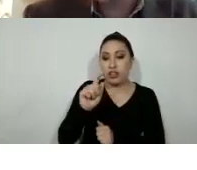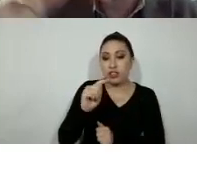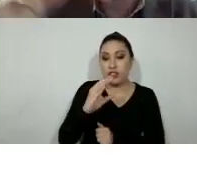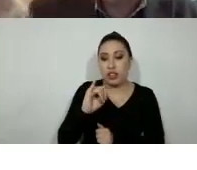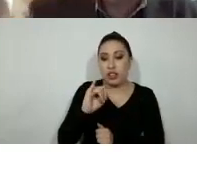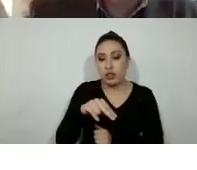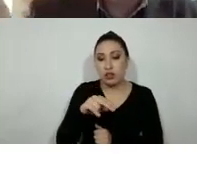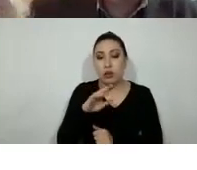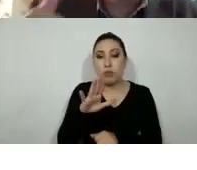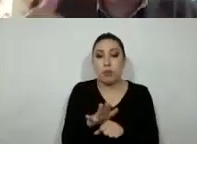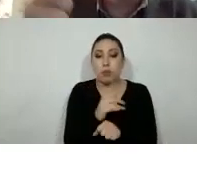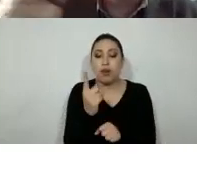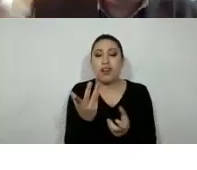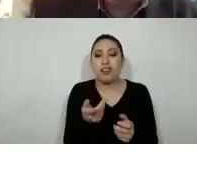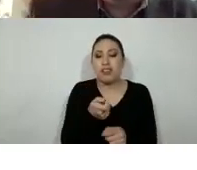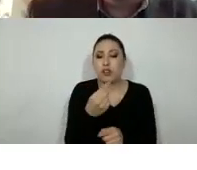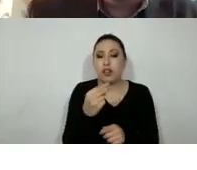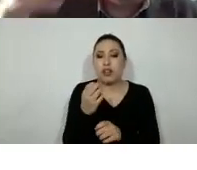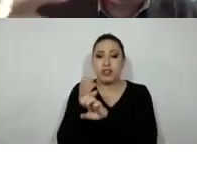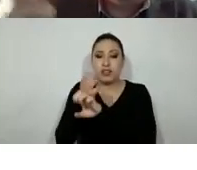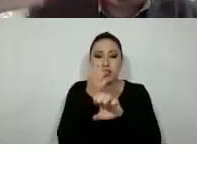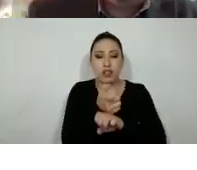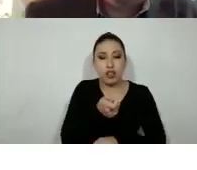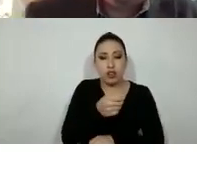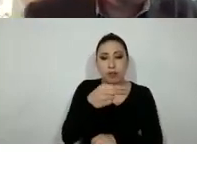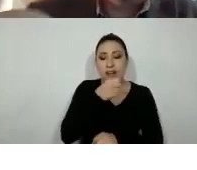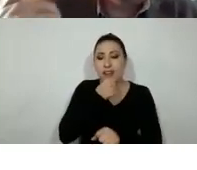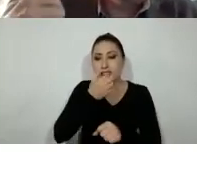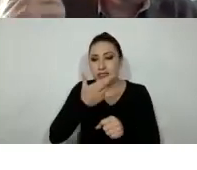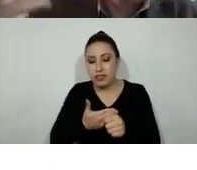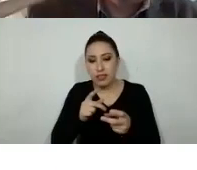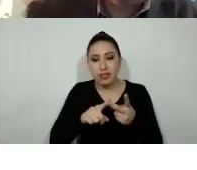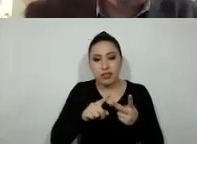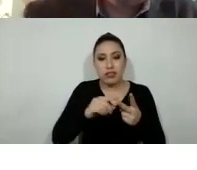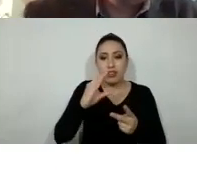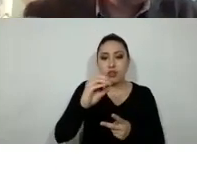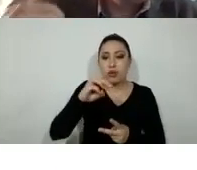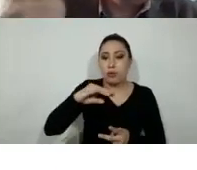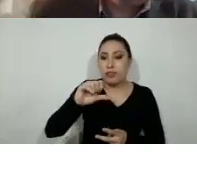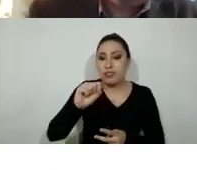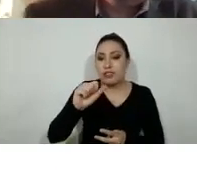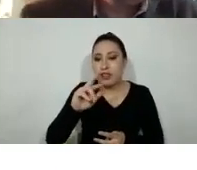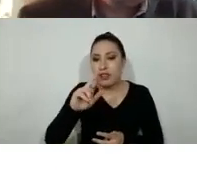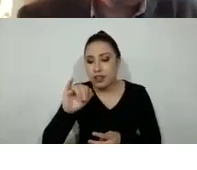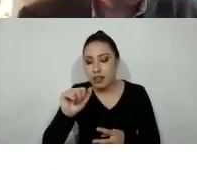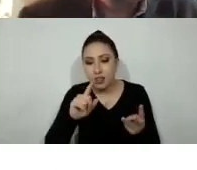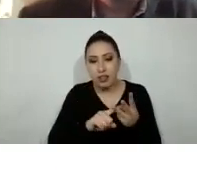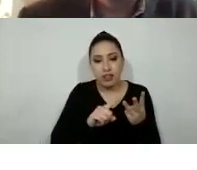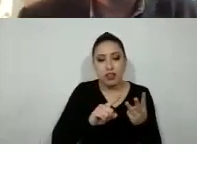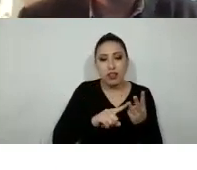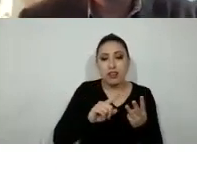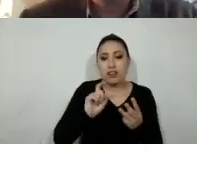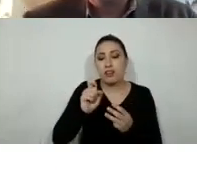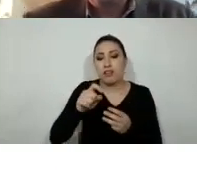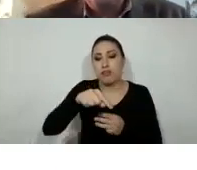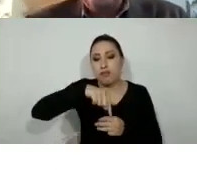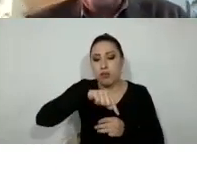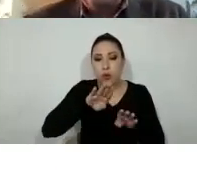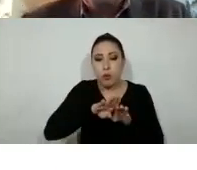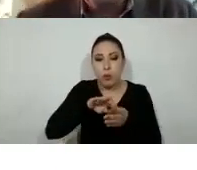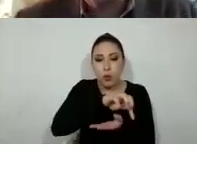estados, a la comisaría, a la secretaría, a un sector, a una comandancia, a una estación de policía. Entonces